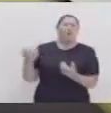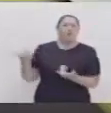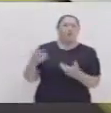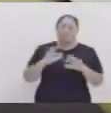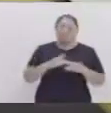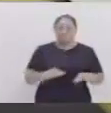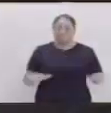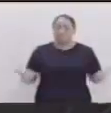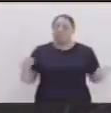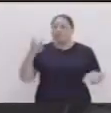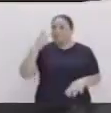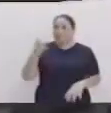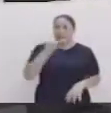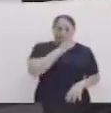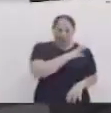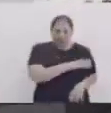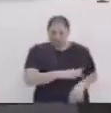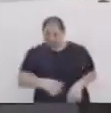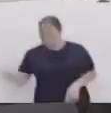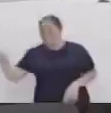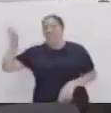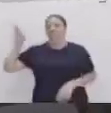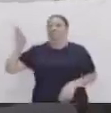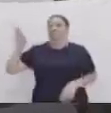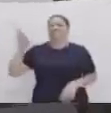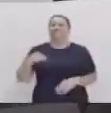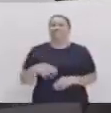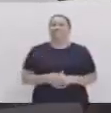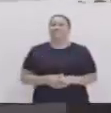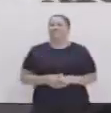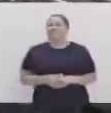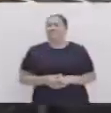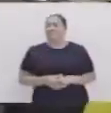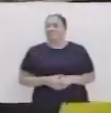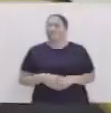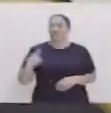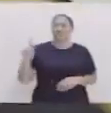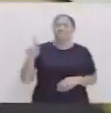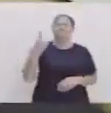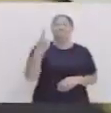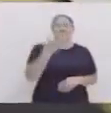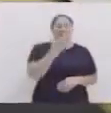piano. Estos son los glisandos. Es lo primero